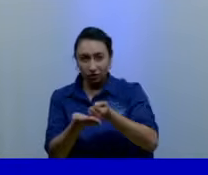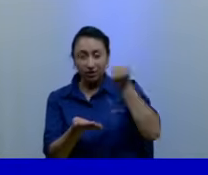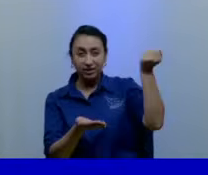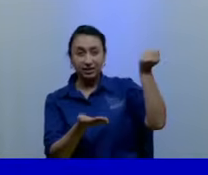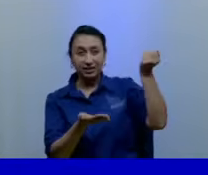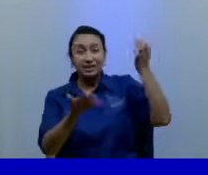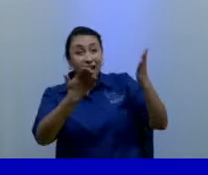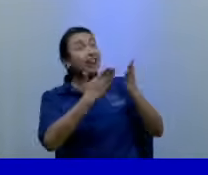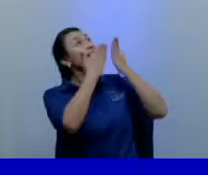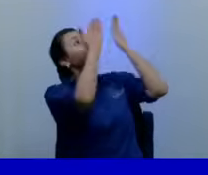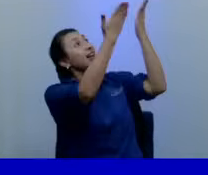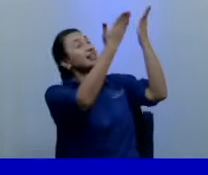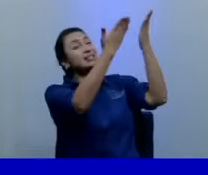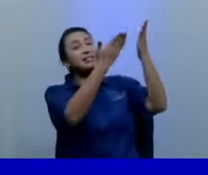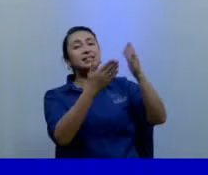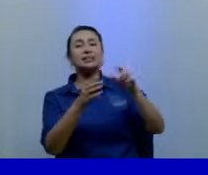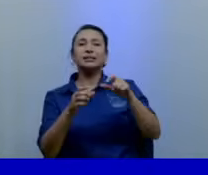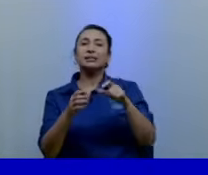ofrecerás sal.